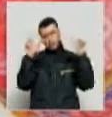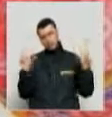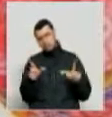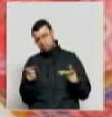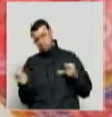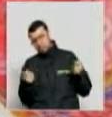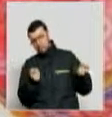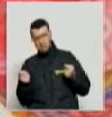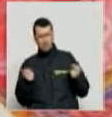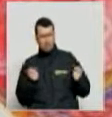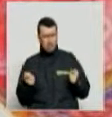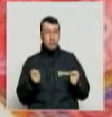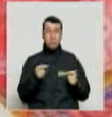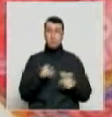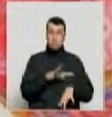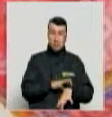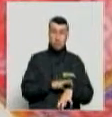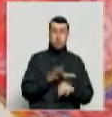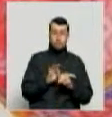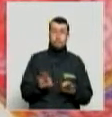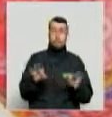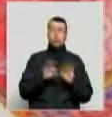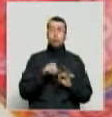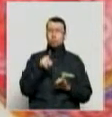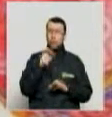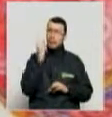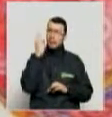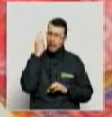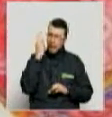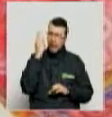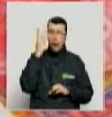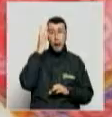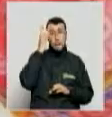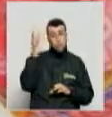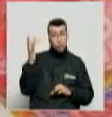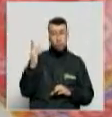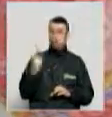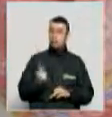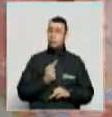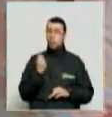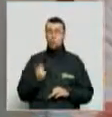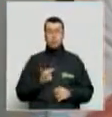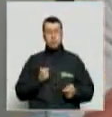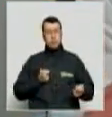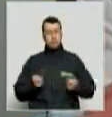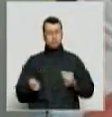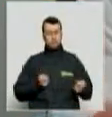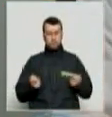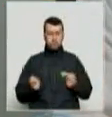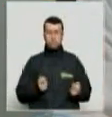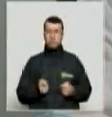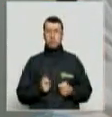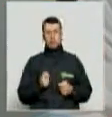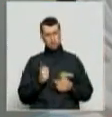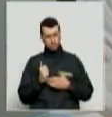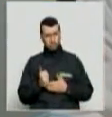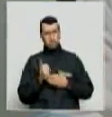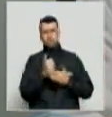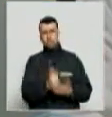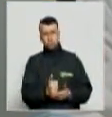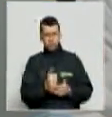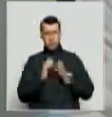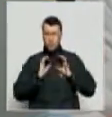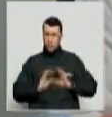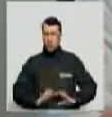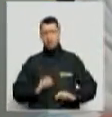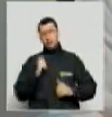importantes para que ustedes entiendan el porqué. La única manera de adelantarle a las